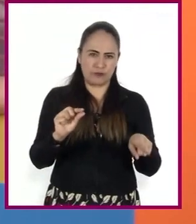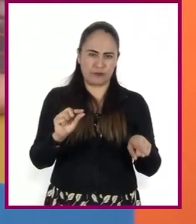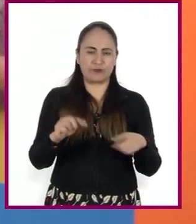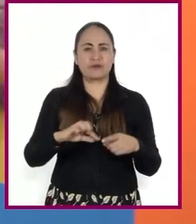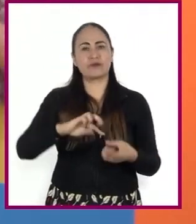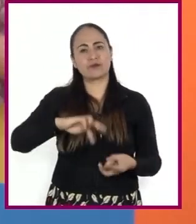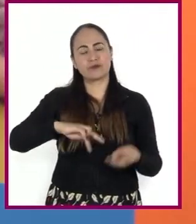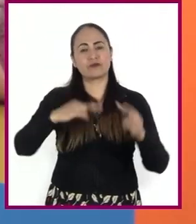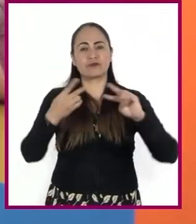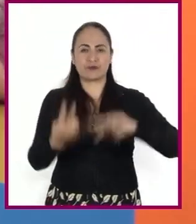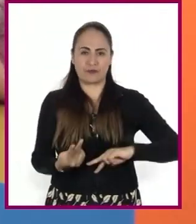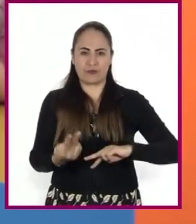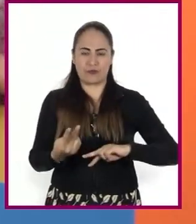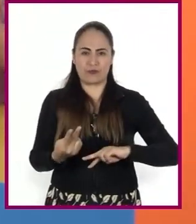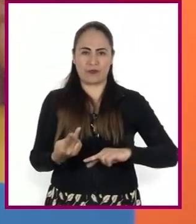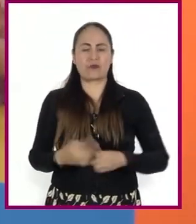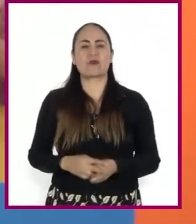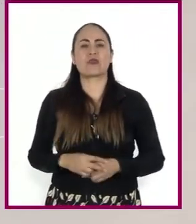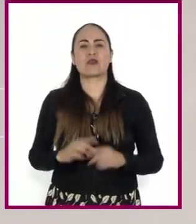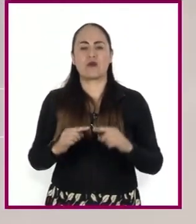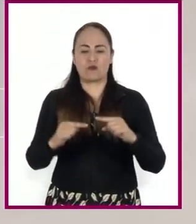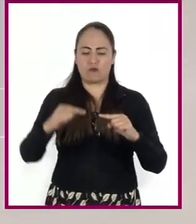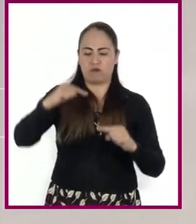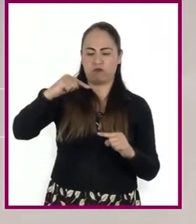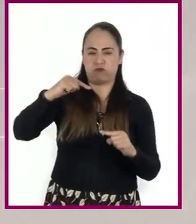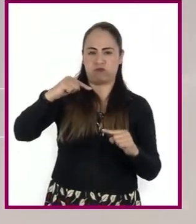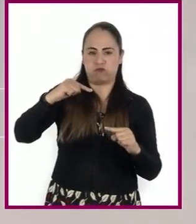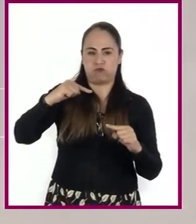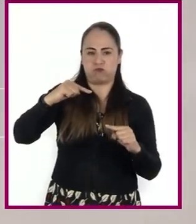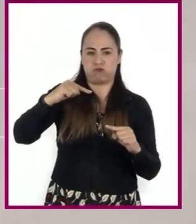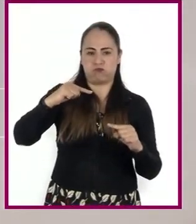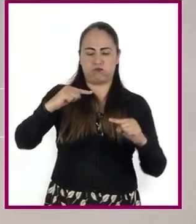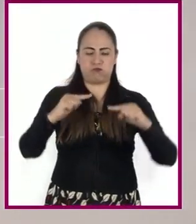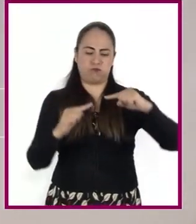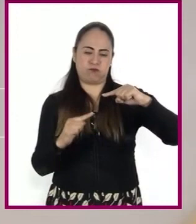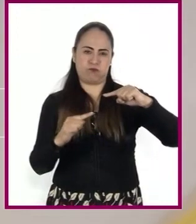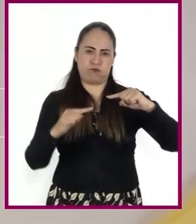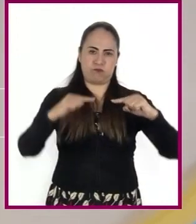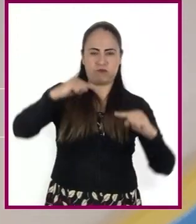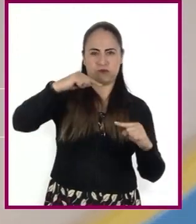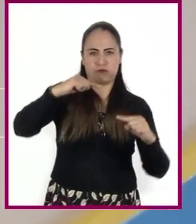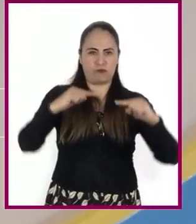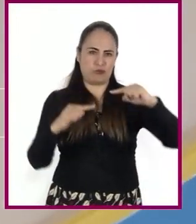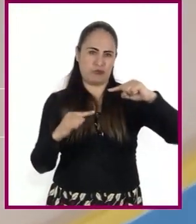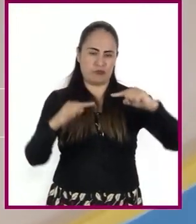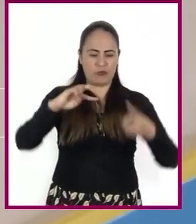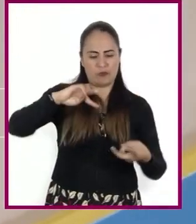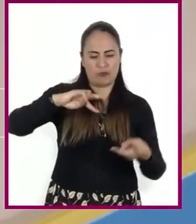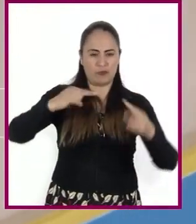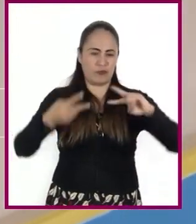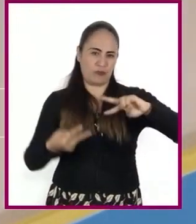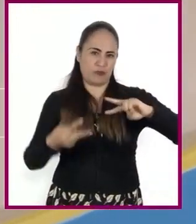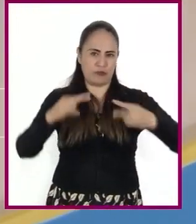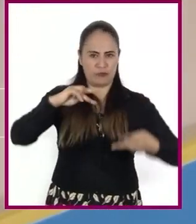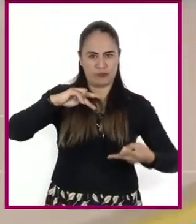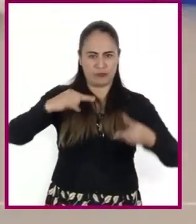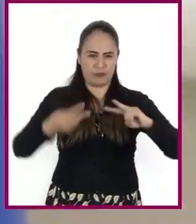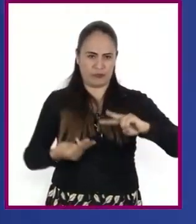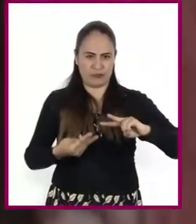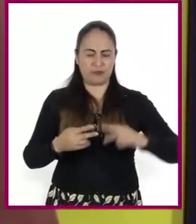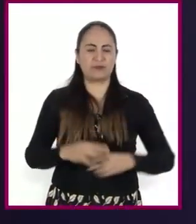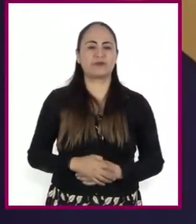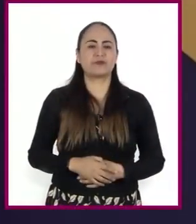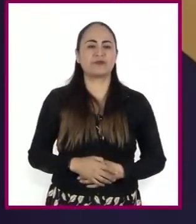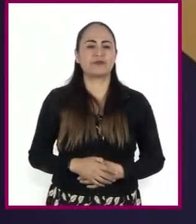mientras que el que tiene menos masa sube y como la pérdida de masa es constante de un lado y del otro, sube y baja